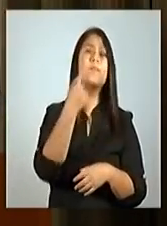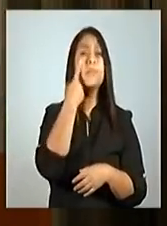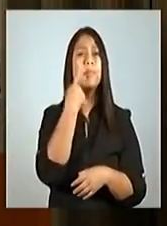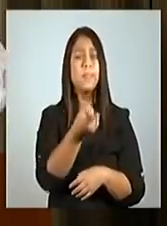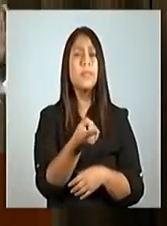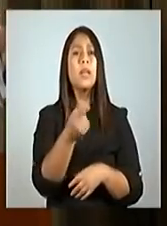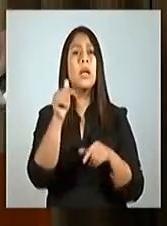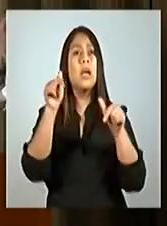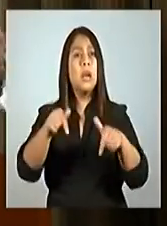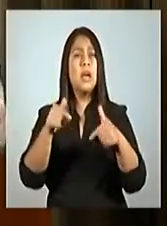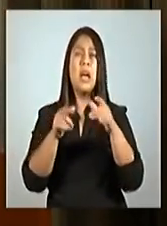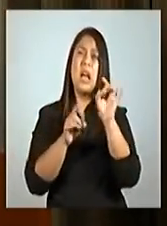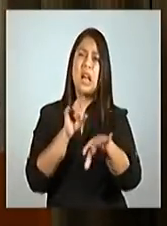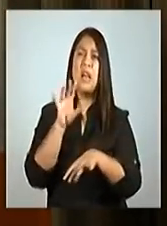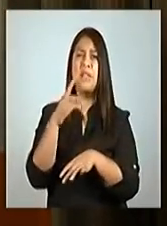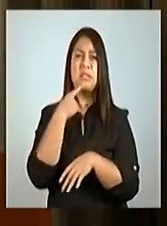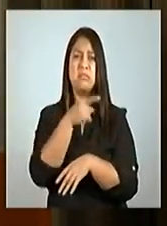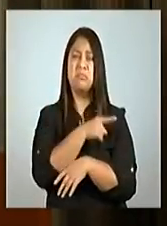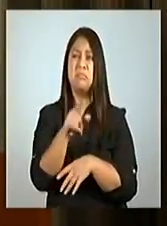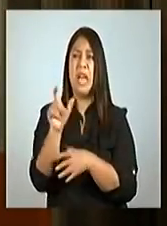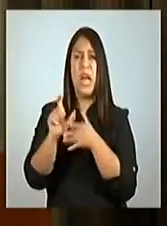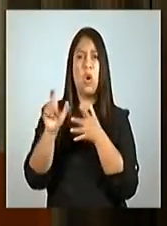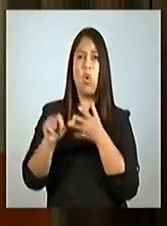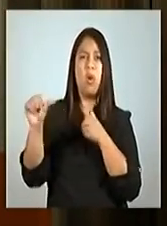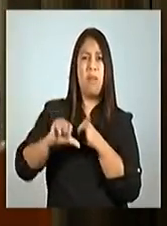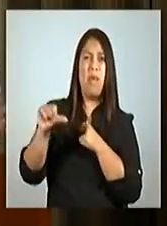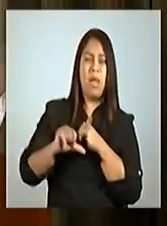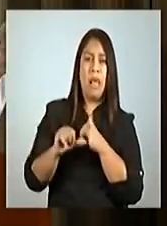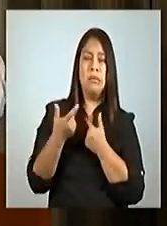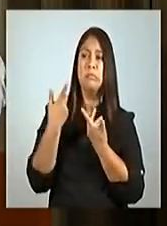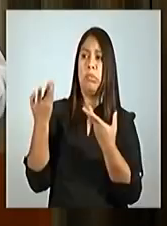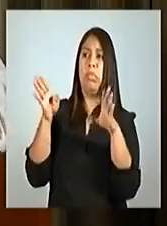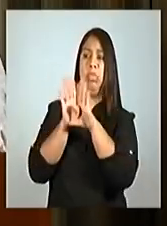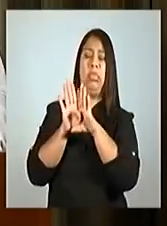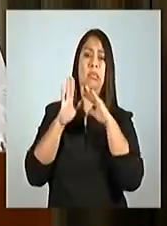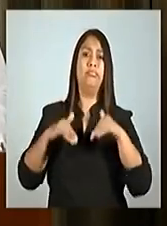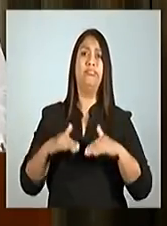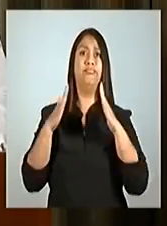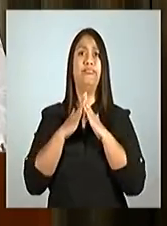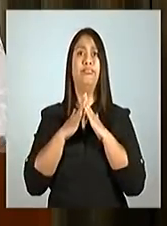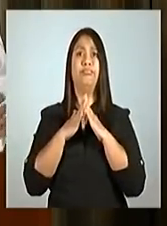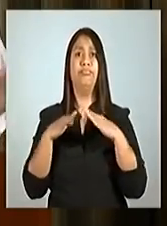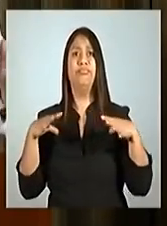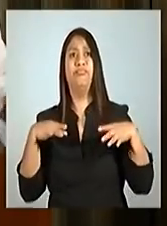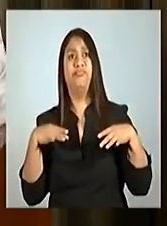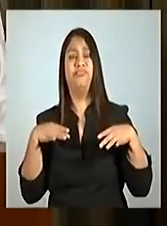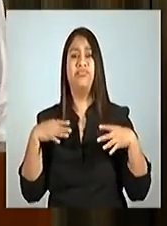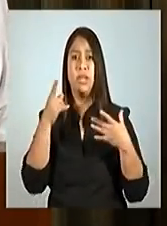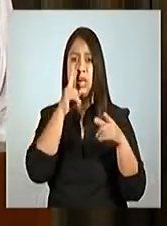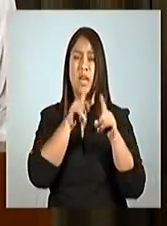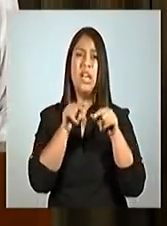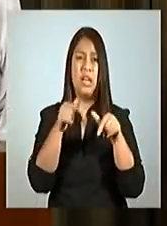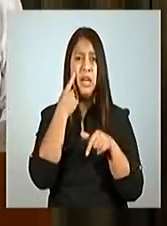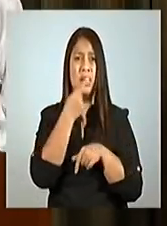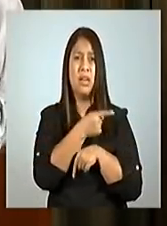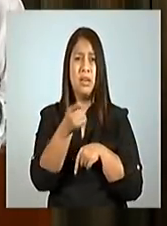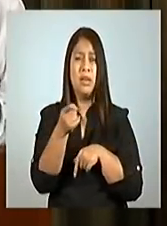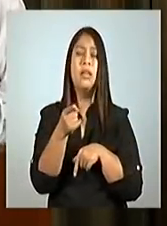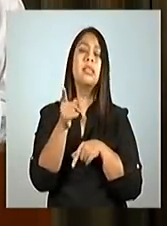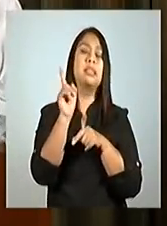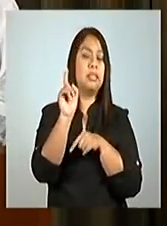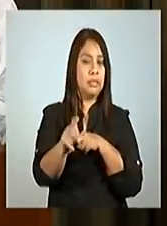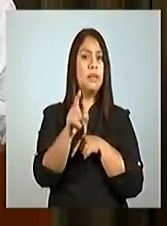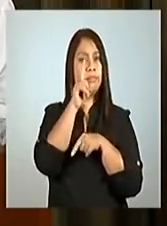cosas, a pesar de todo lo malo que podría suceder, el encierro en el que nos vemos, en el que nos hemos visto obligados, hay